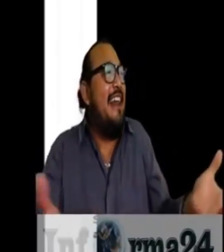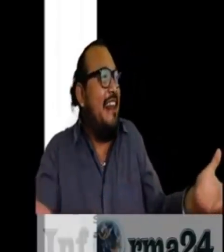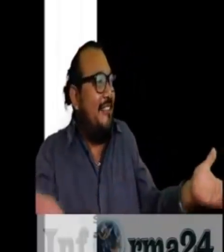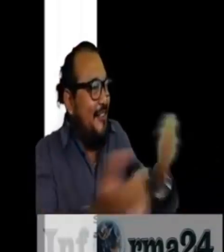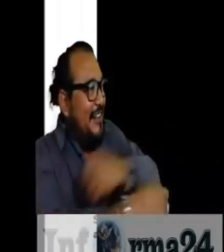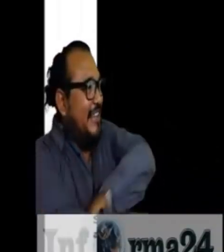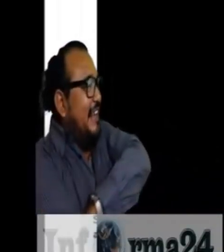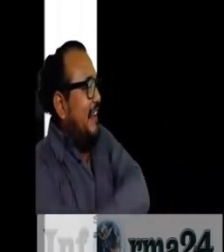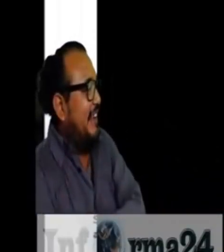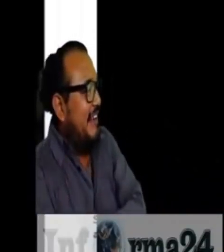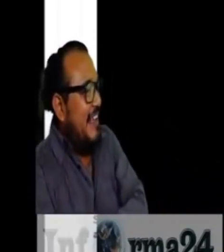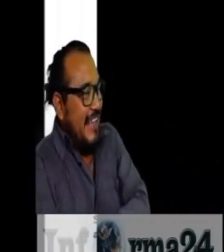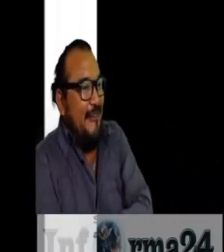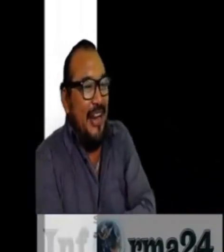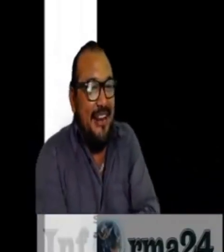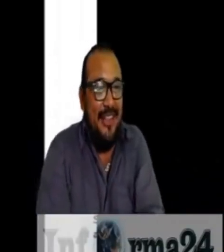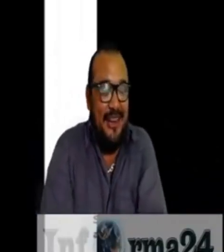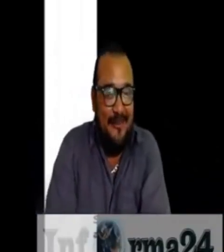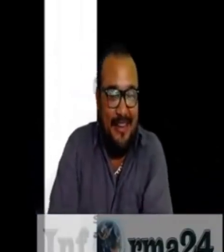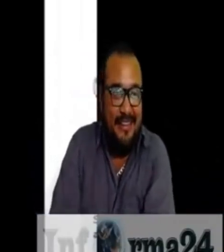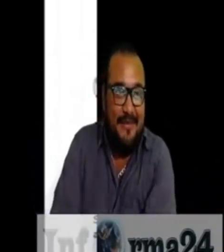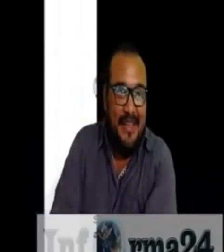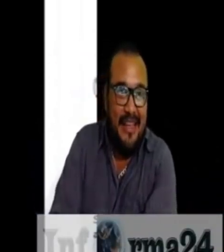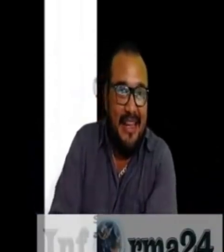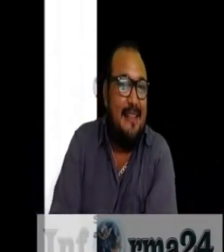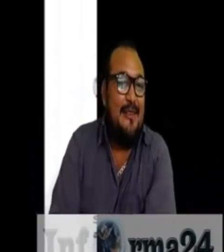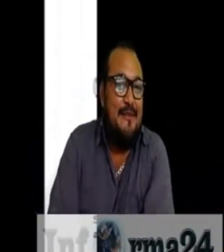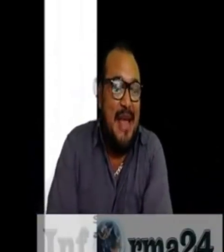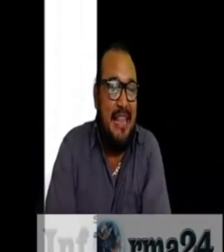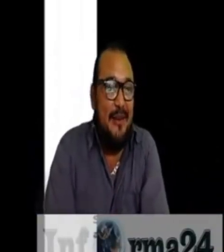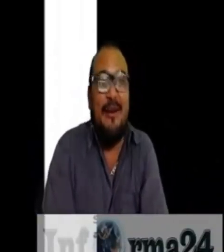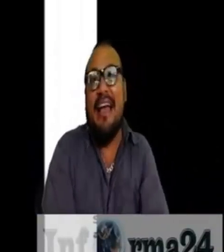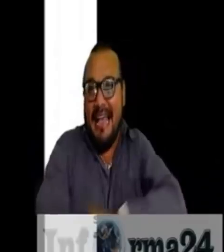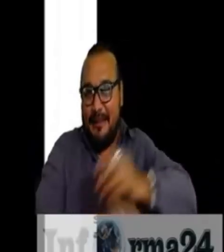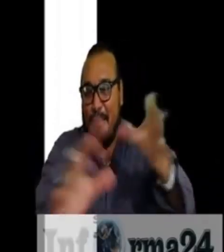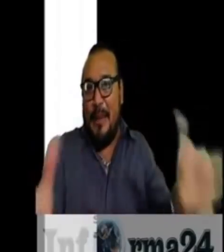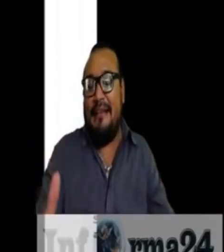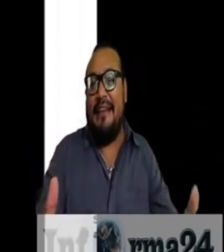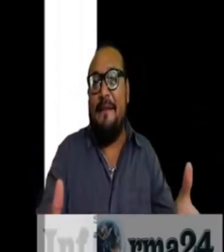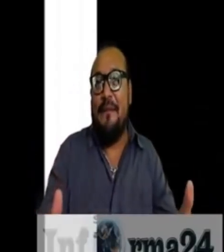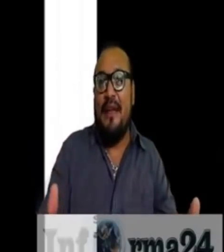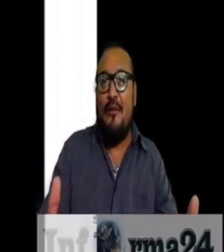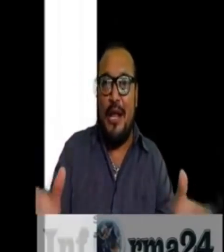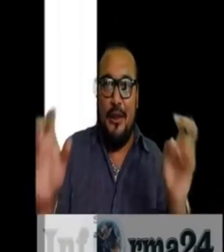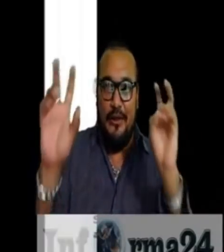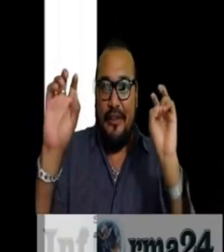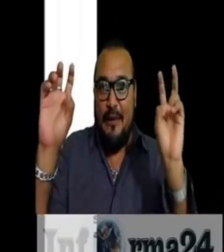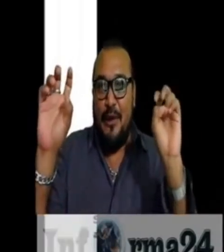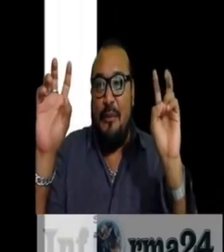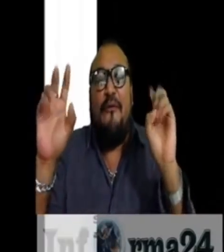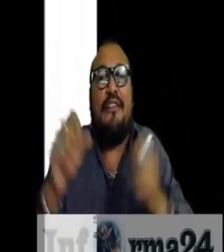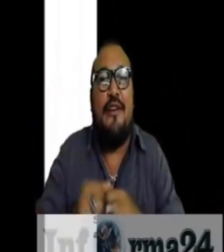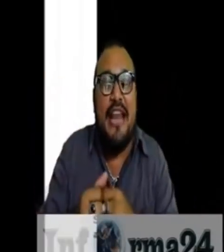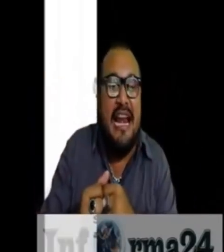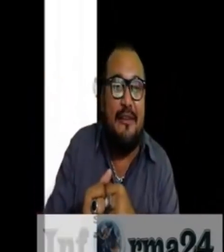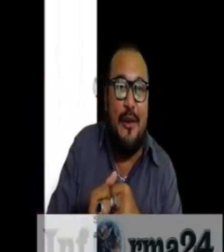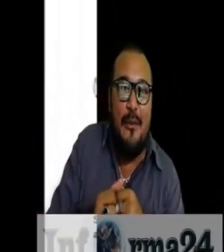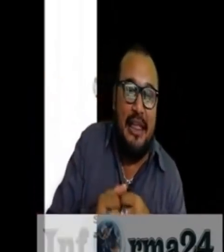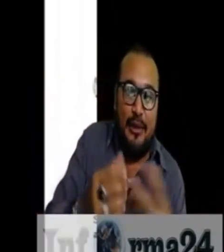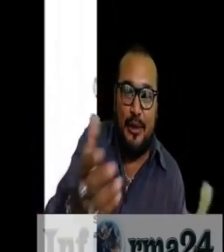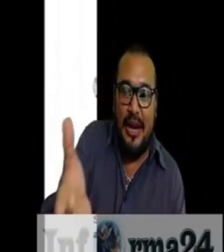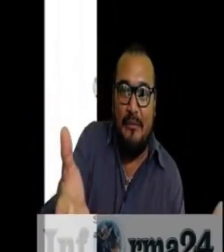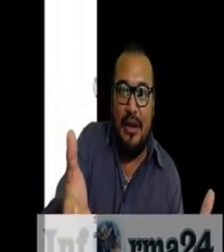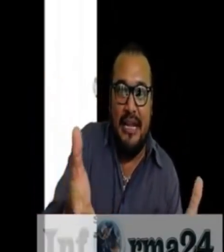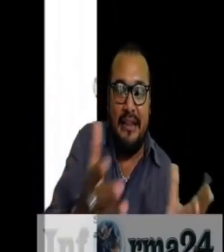ahora resuelta y eugenio derbez es un médico esto pasa cuando pseudo profesionales